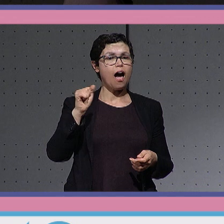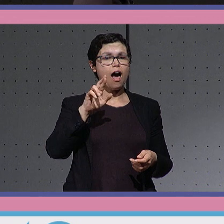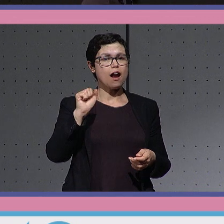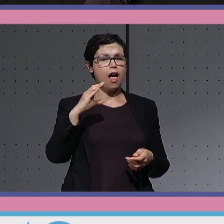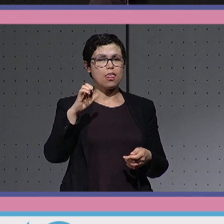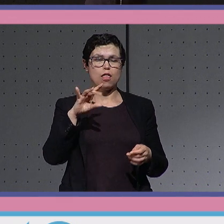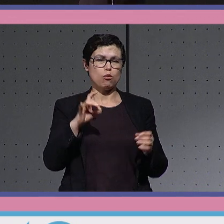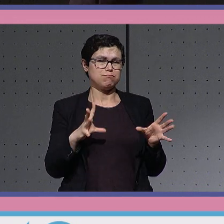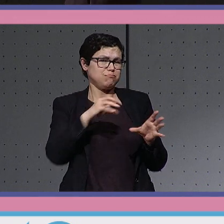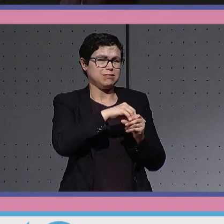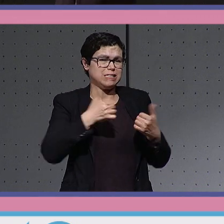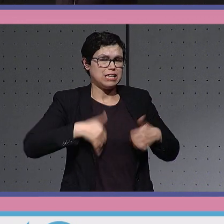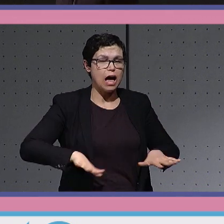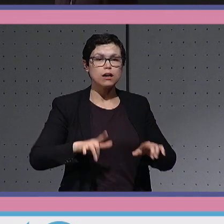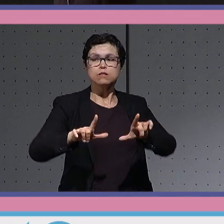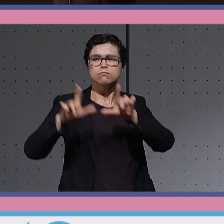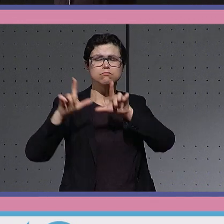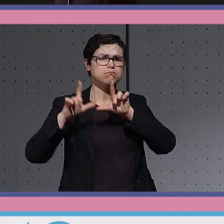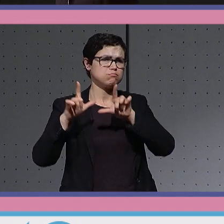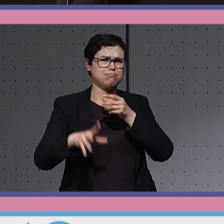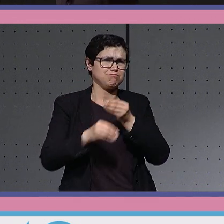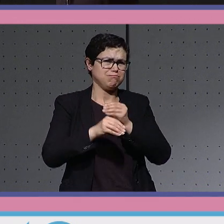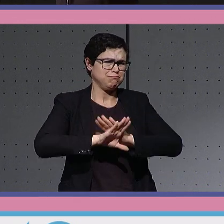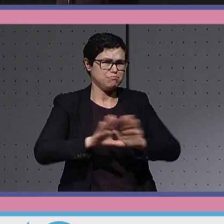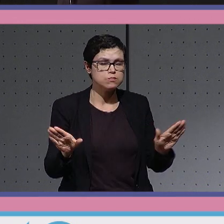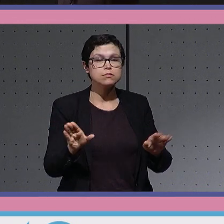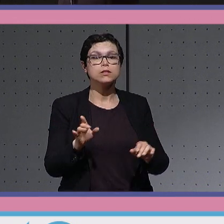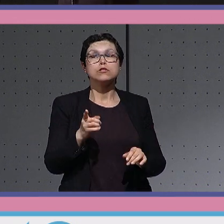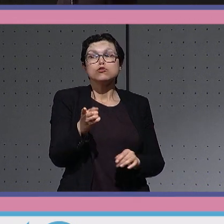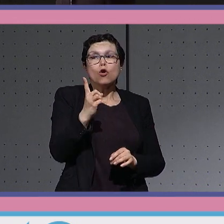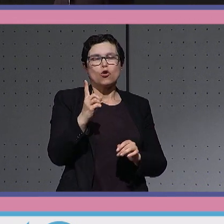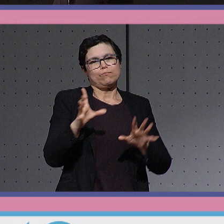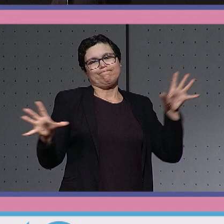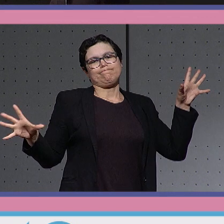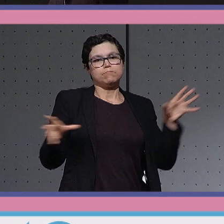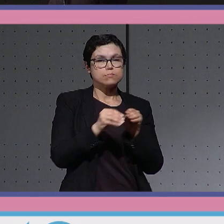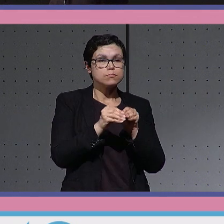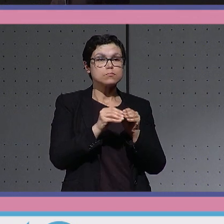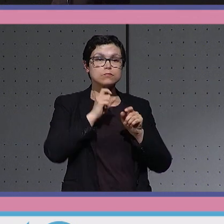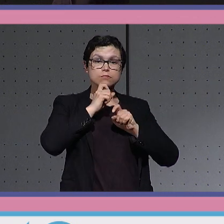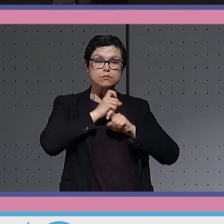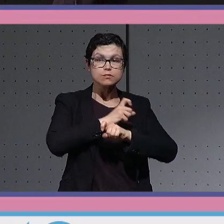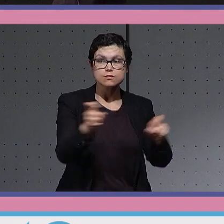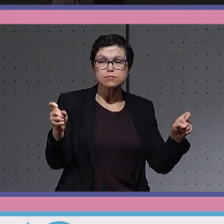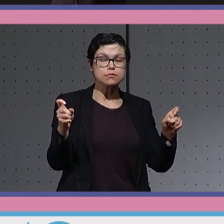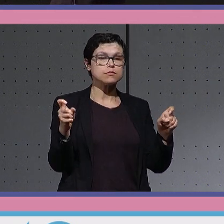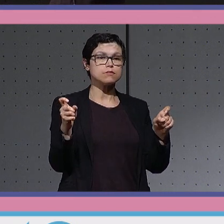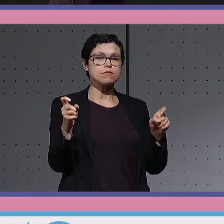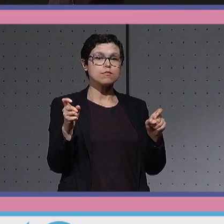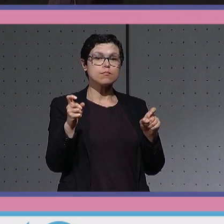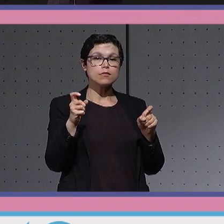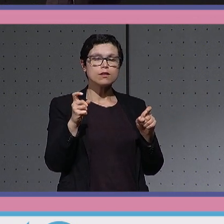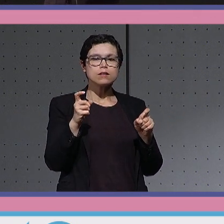más vuelta, mis diapositivas no van a aportar mucho más, simplemente hacerme eco de que realmente si no empezamos a tirar de